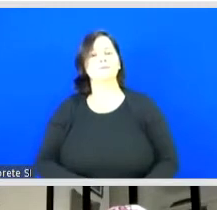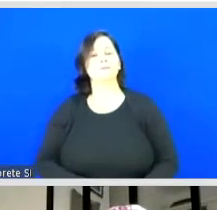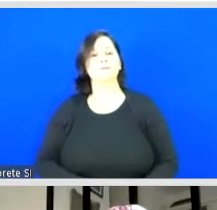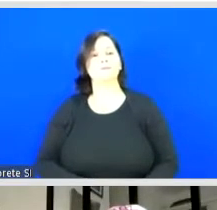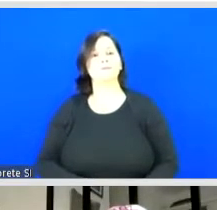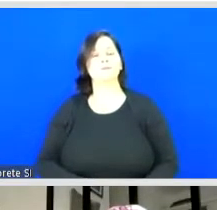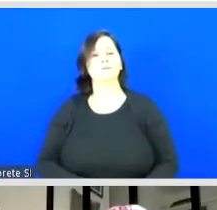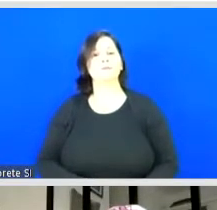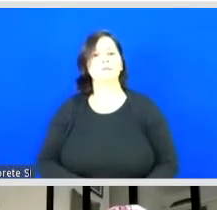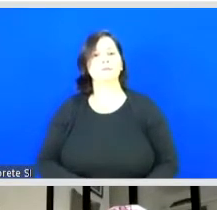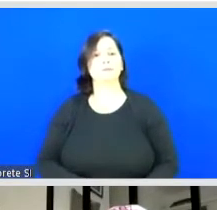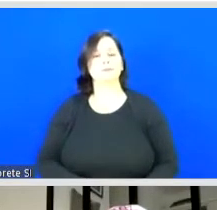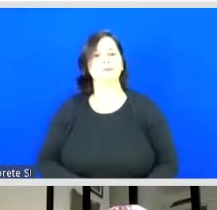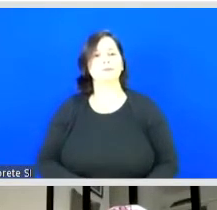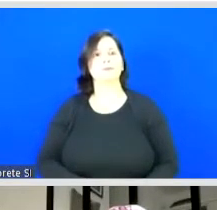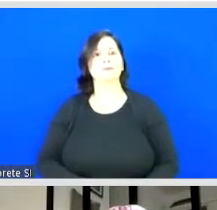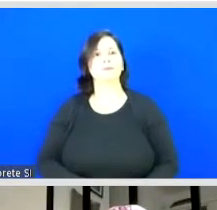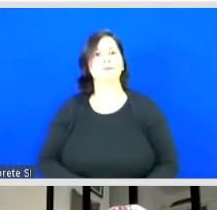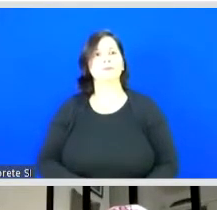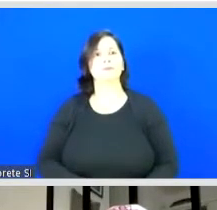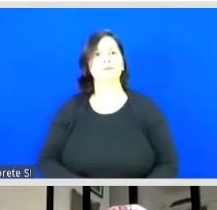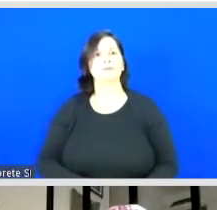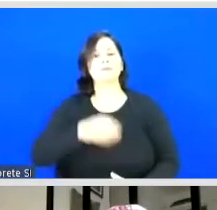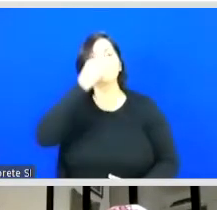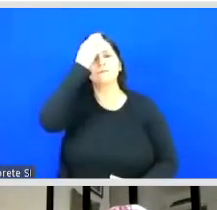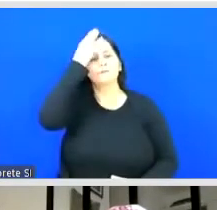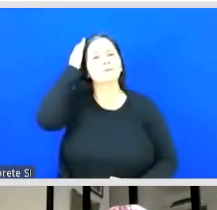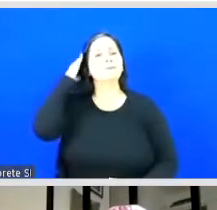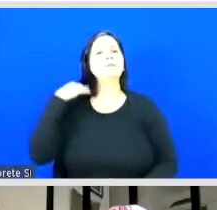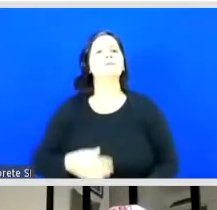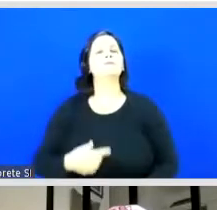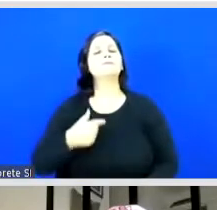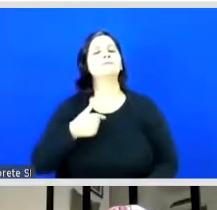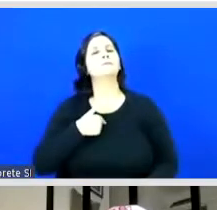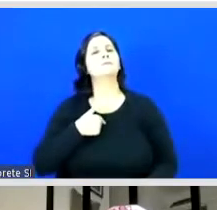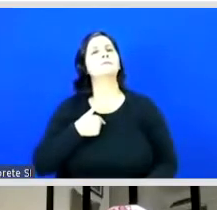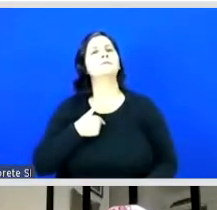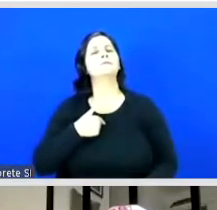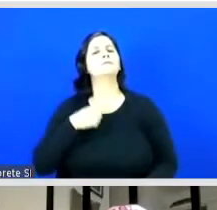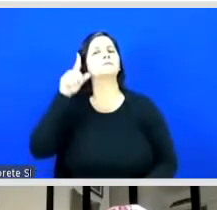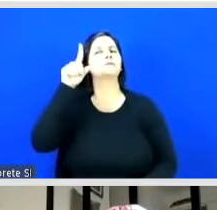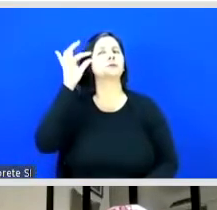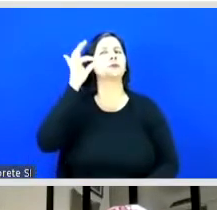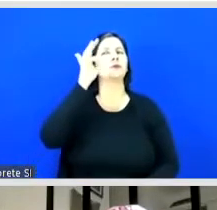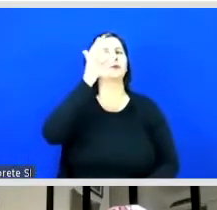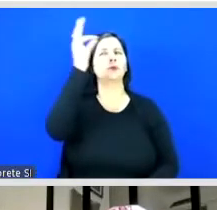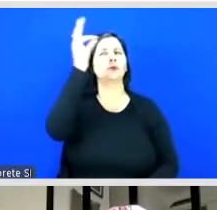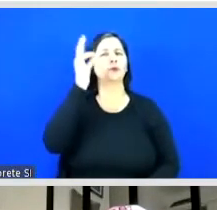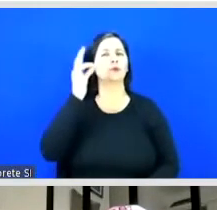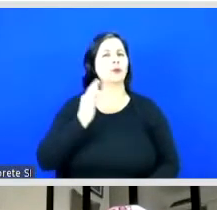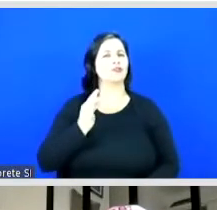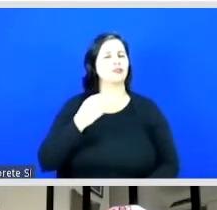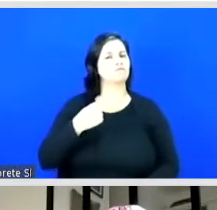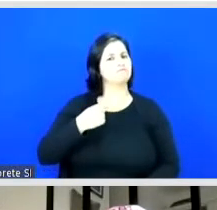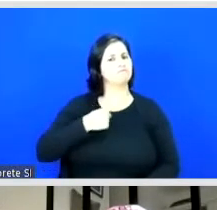me parece que la pregunta es pertinente, pero a estas alturas, con la situación de la crisis climática tan